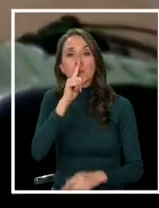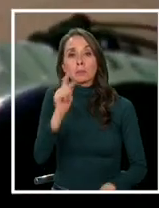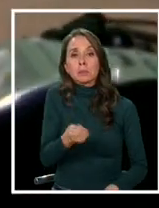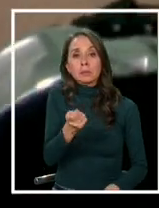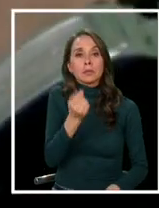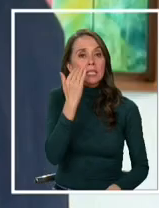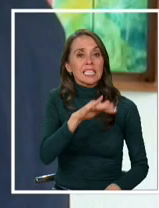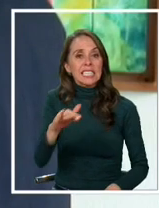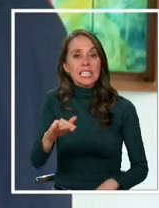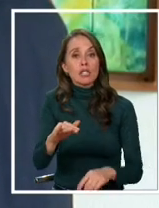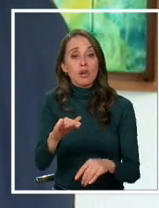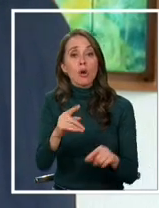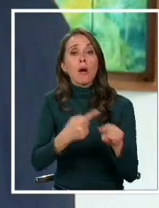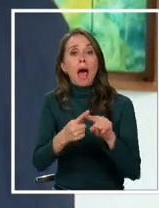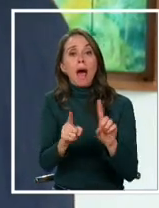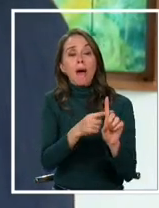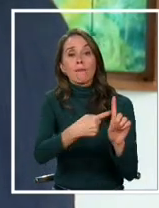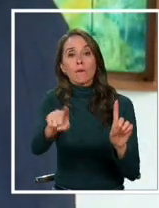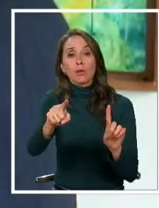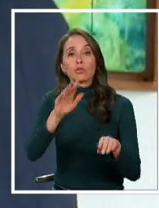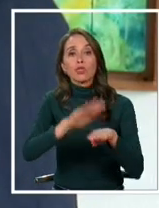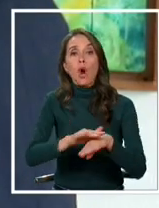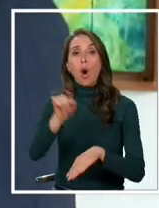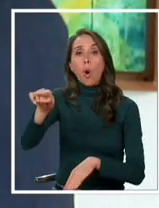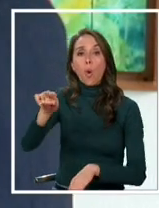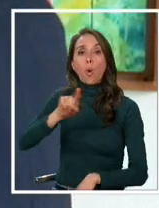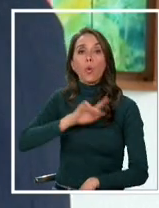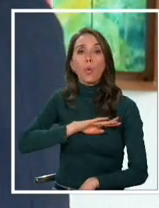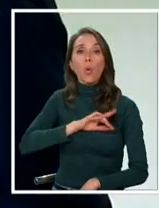menores donde según asegura se